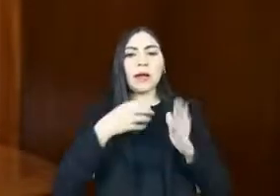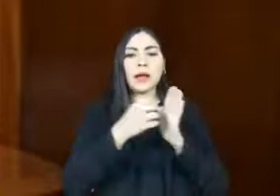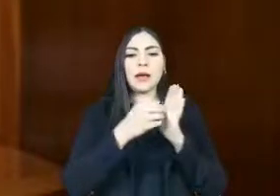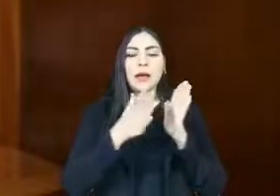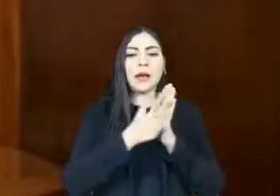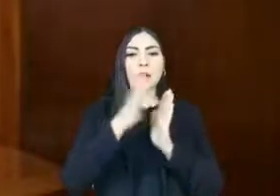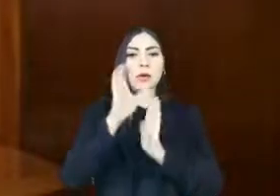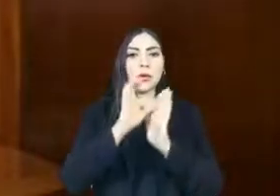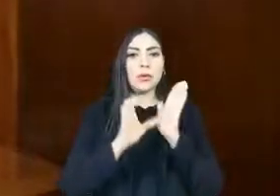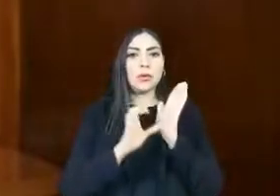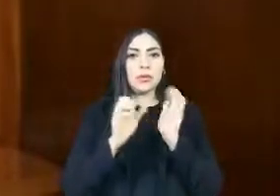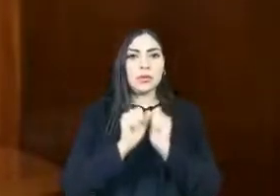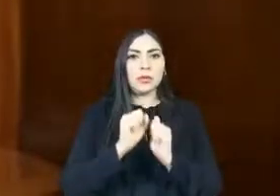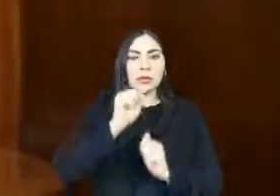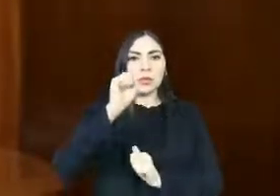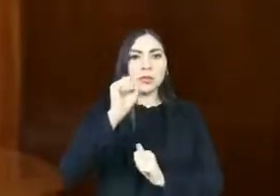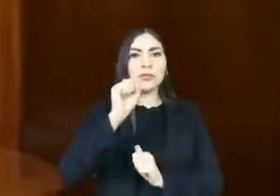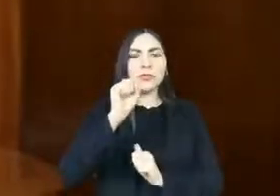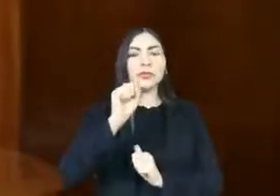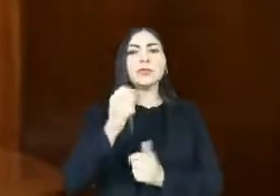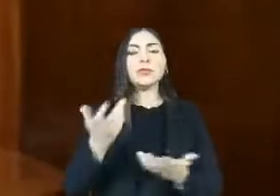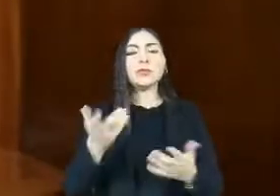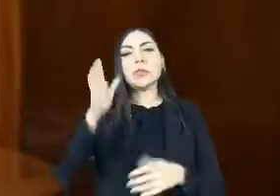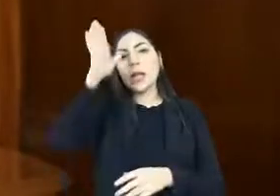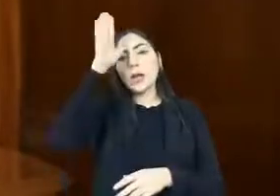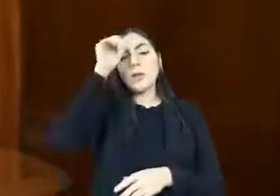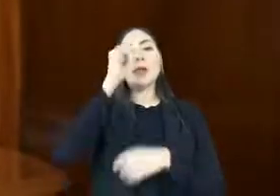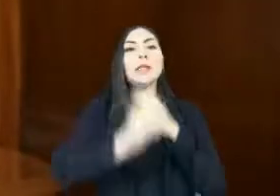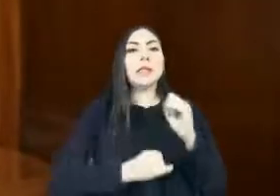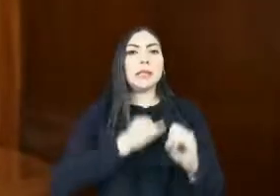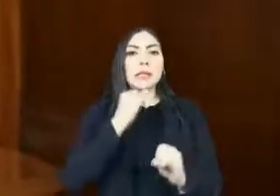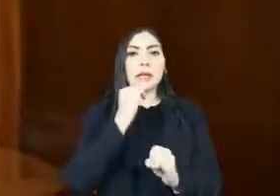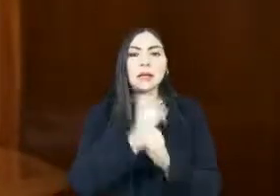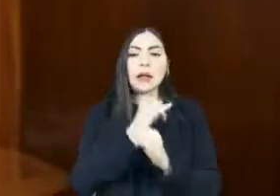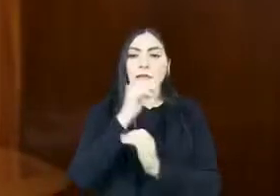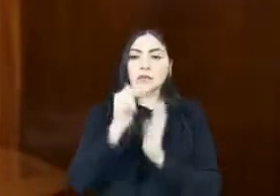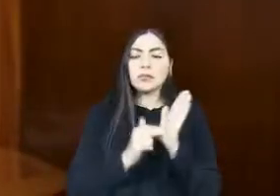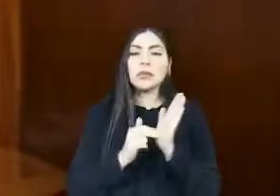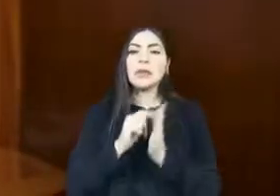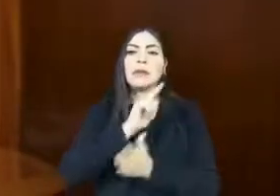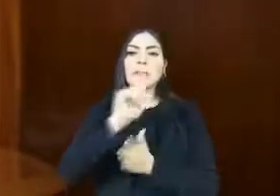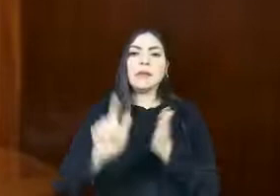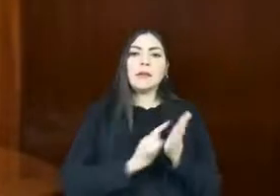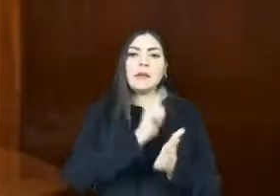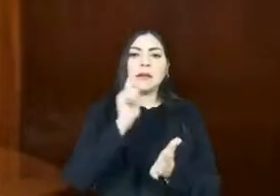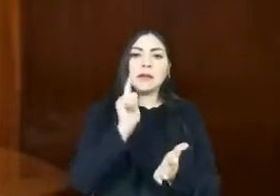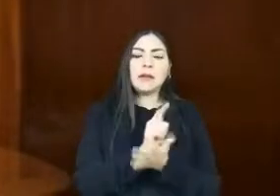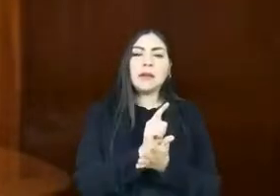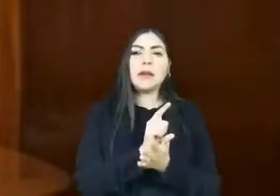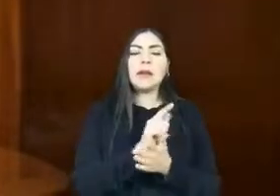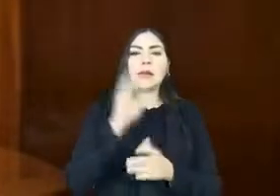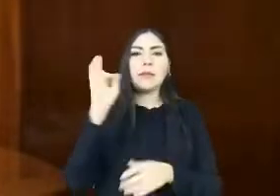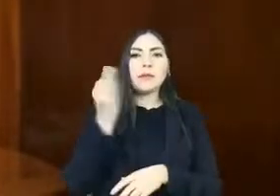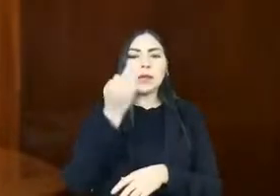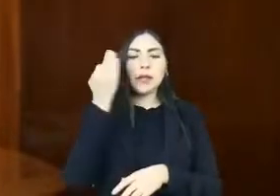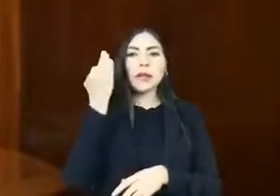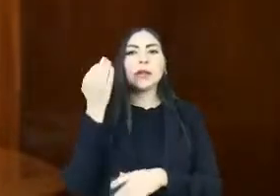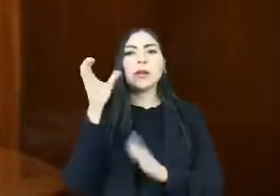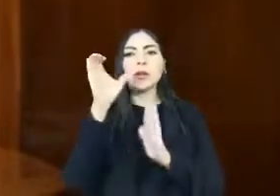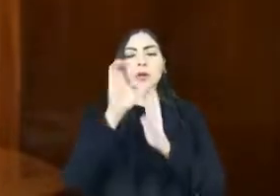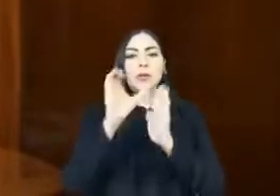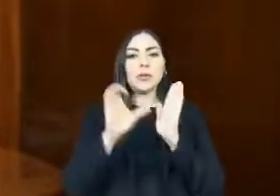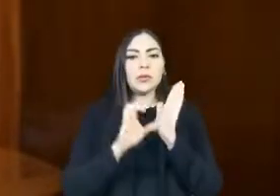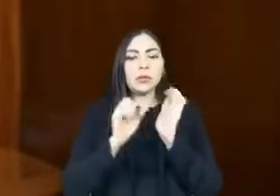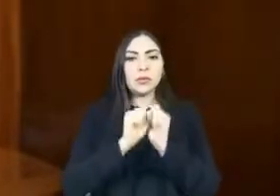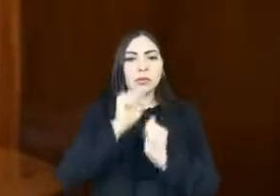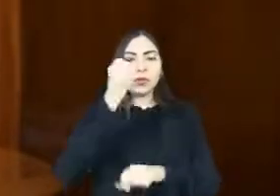política los tratados internacionales las leyes federales la constitución política del Estado libre y soberano de